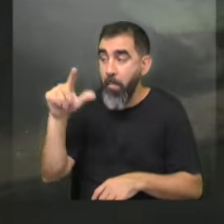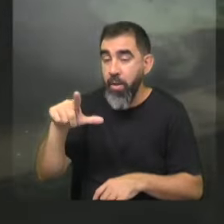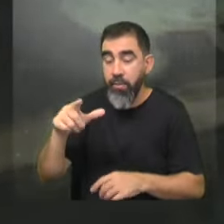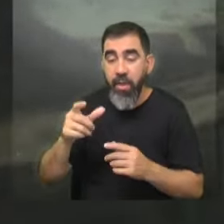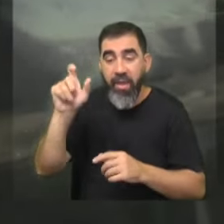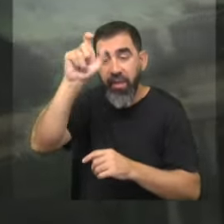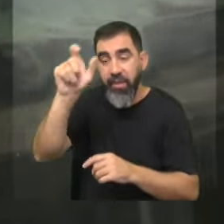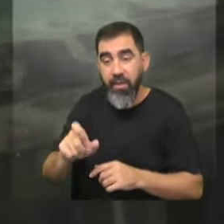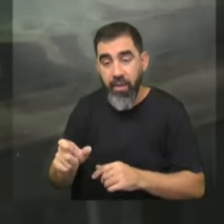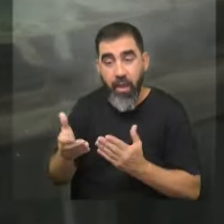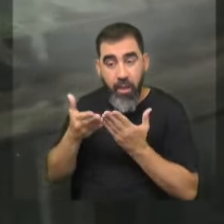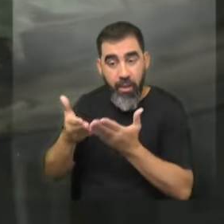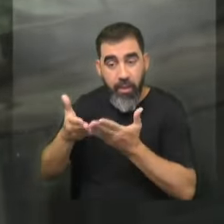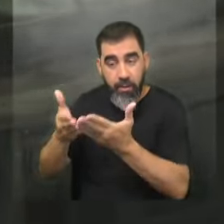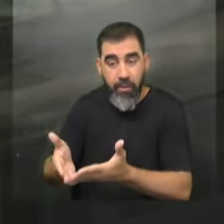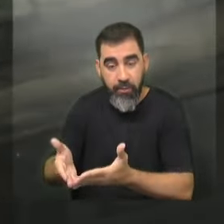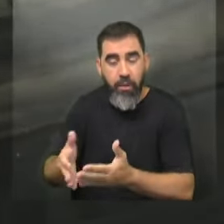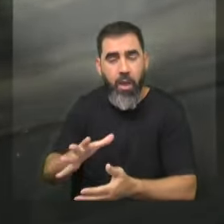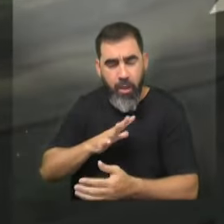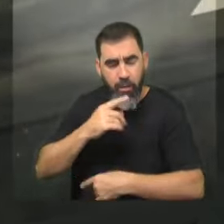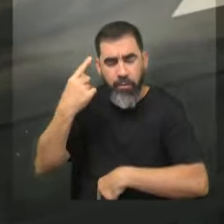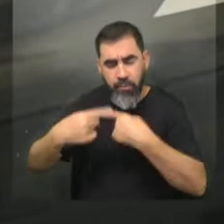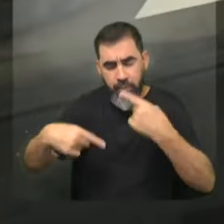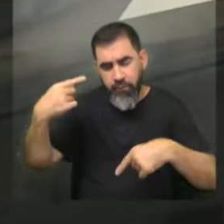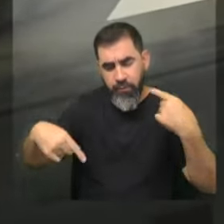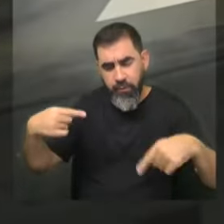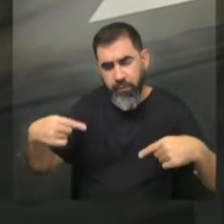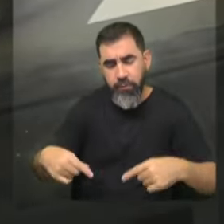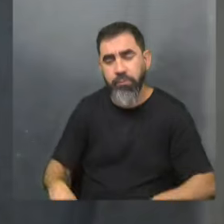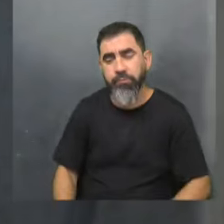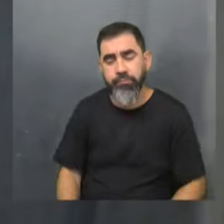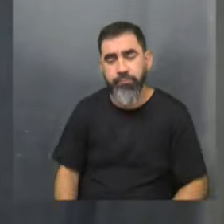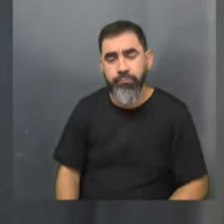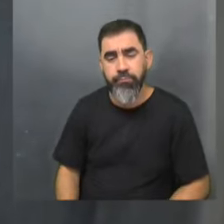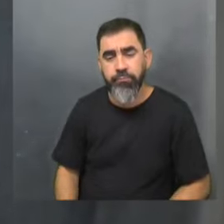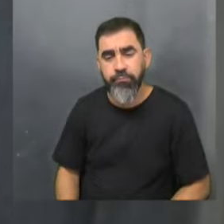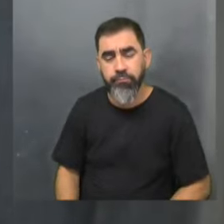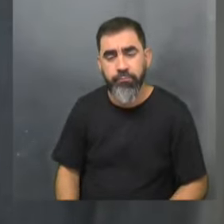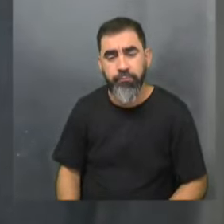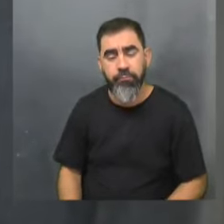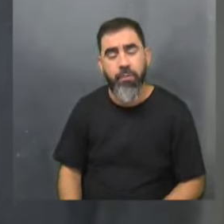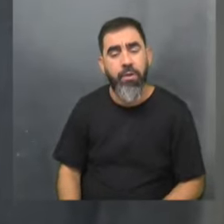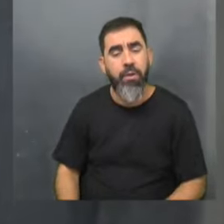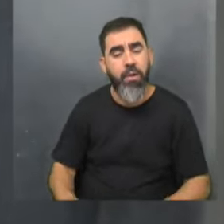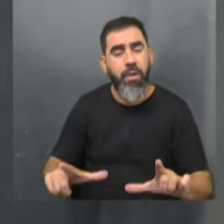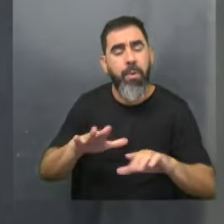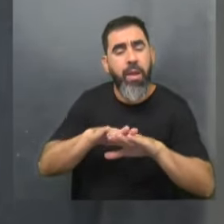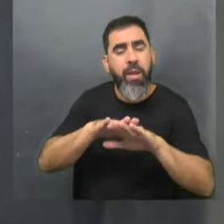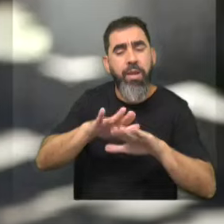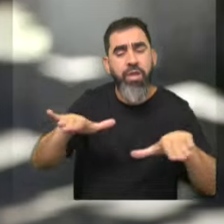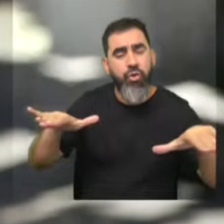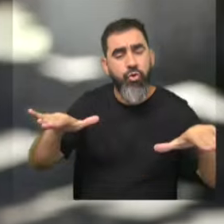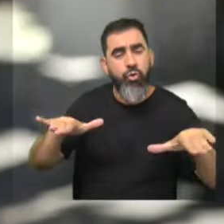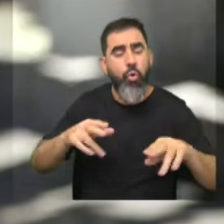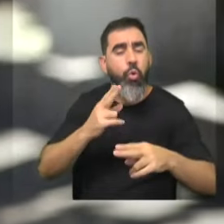Italia. Por ejemplo, hay algunas de Bistolfi, hay una reproducción de Santa Cecilia. Por ejemplo, la imagen del niño, que se le suele llamar